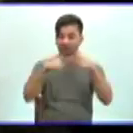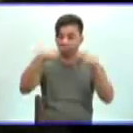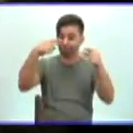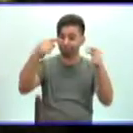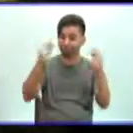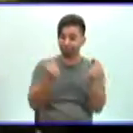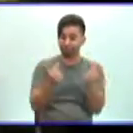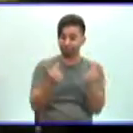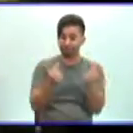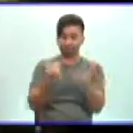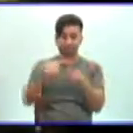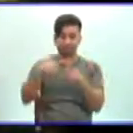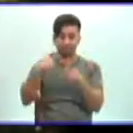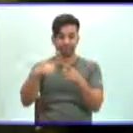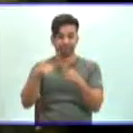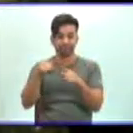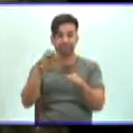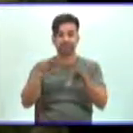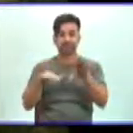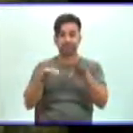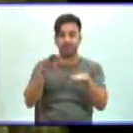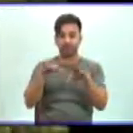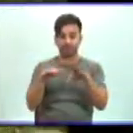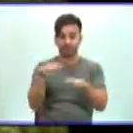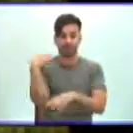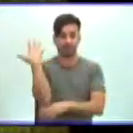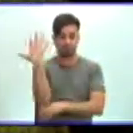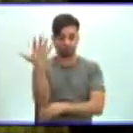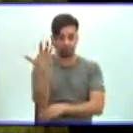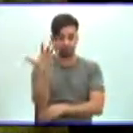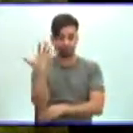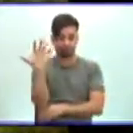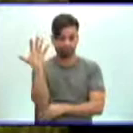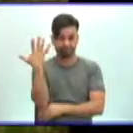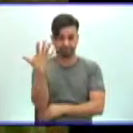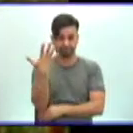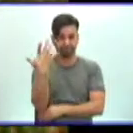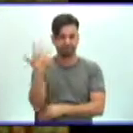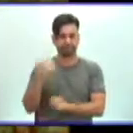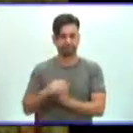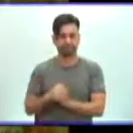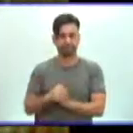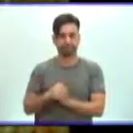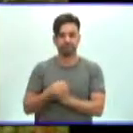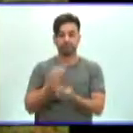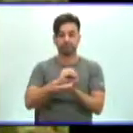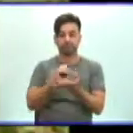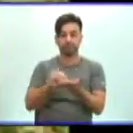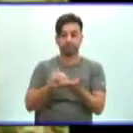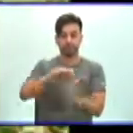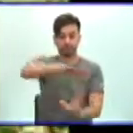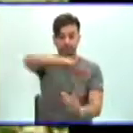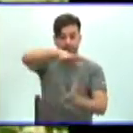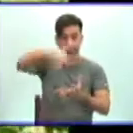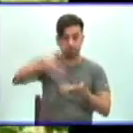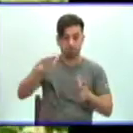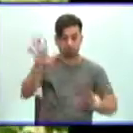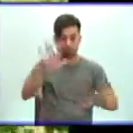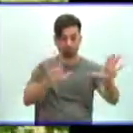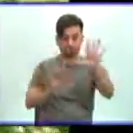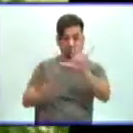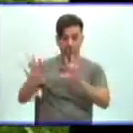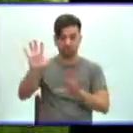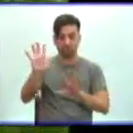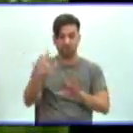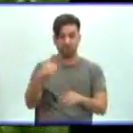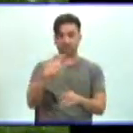climáticas. Por ello, la localización geográfica de cada especie vegetal evidencia unas características climáticas concretas